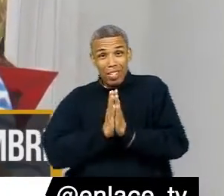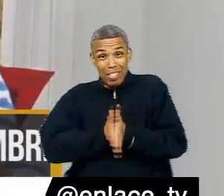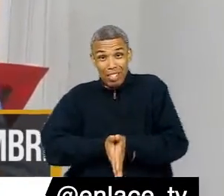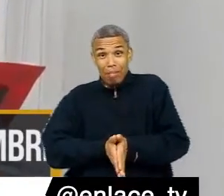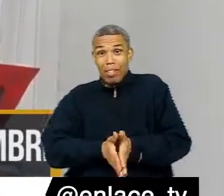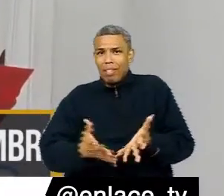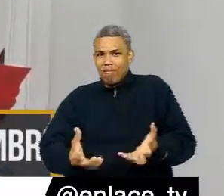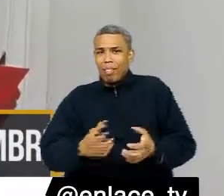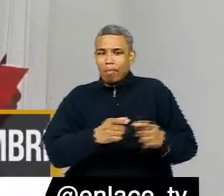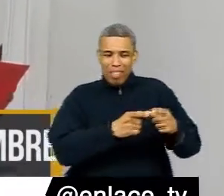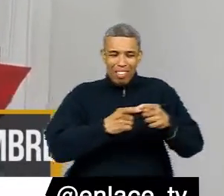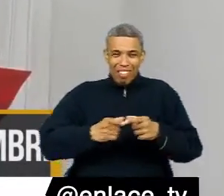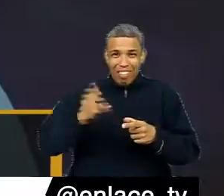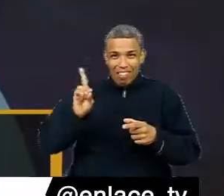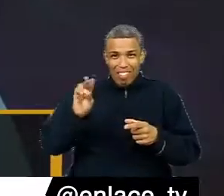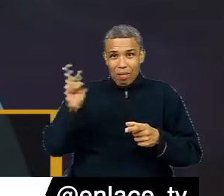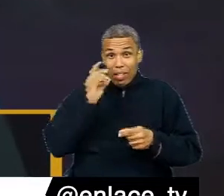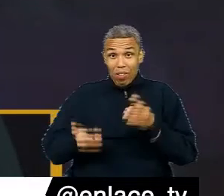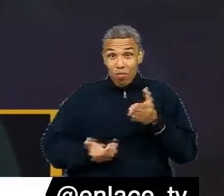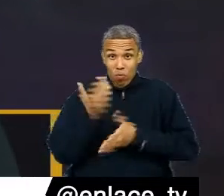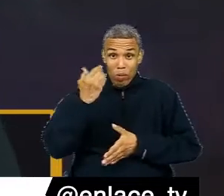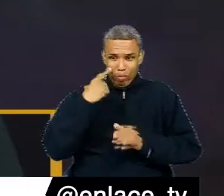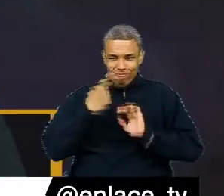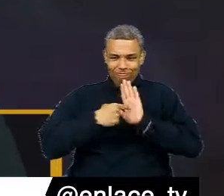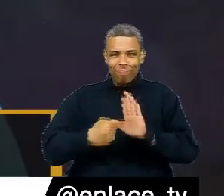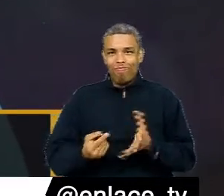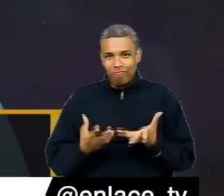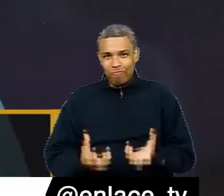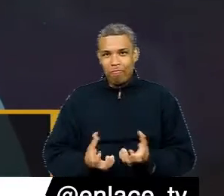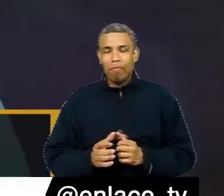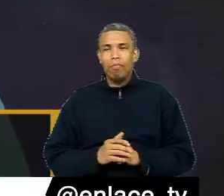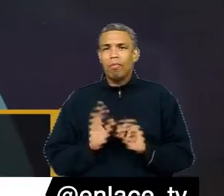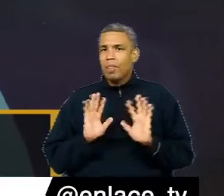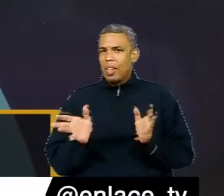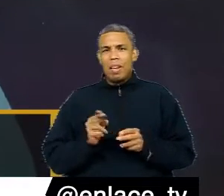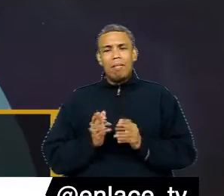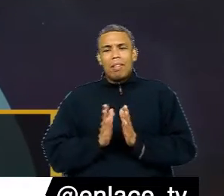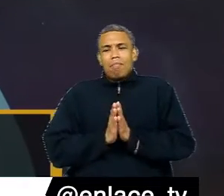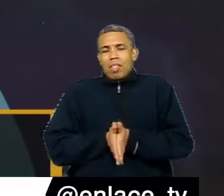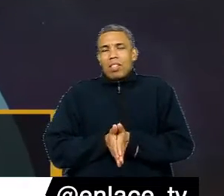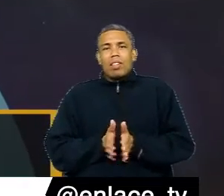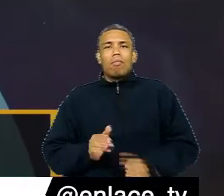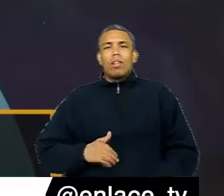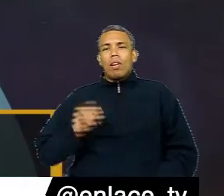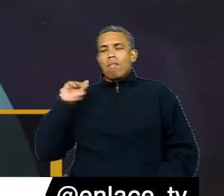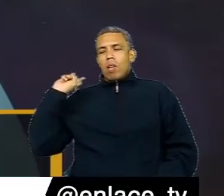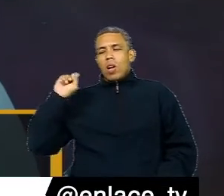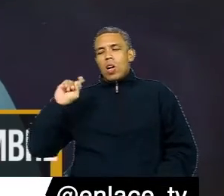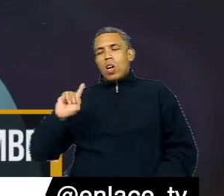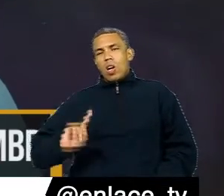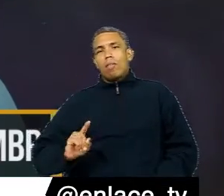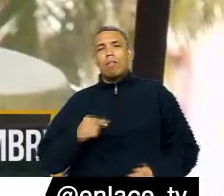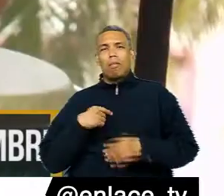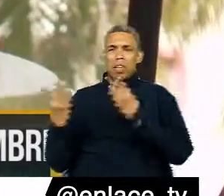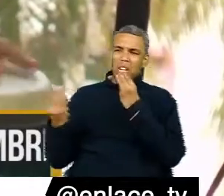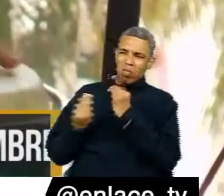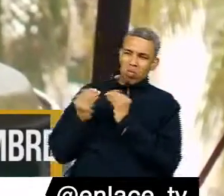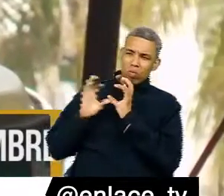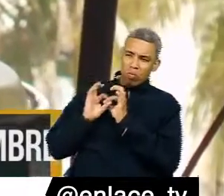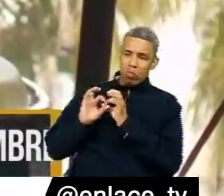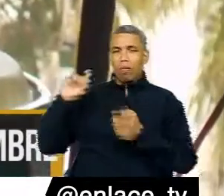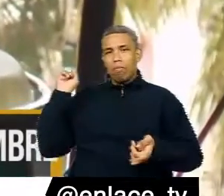nueva producción musical. Bueno, Jamblo Orquesta ya este año, ahorita en el mes de diciembre, cumplimos 14 años. Estamos en